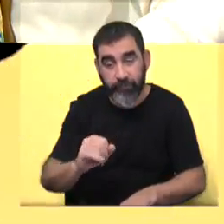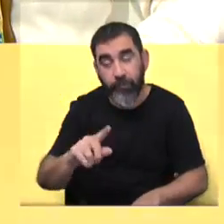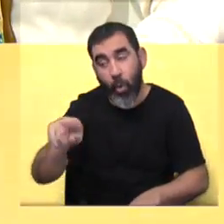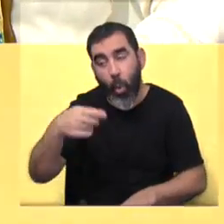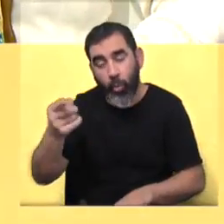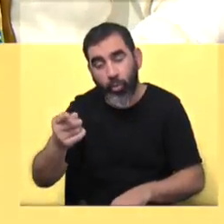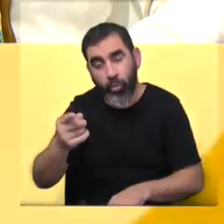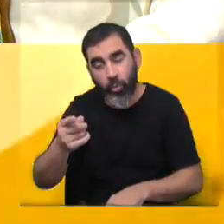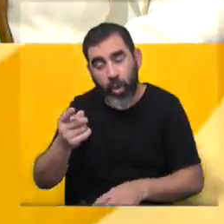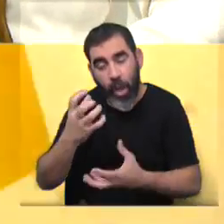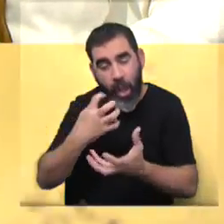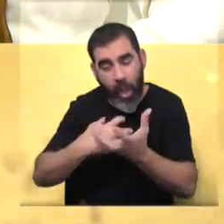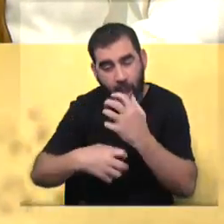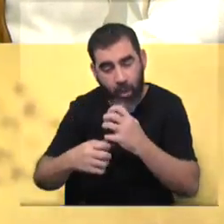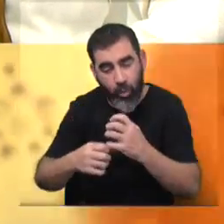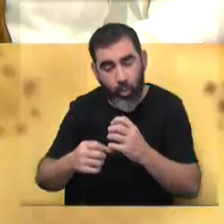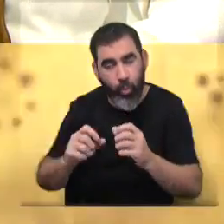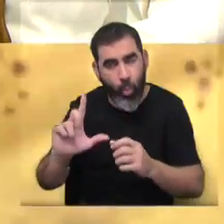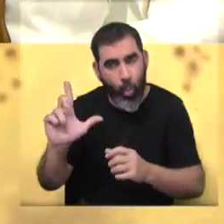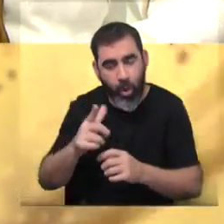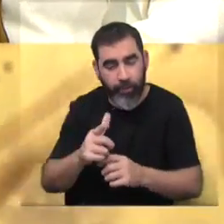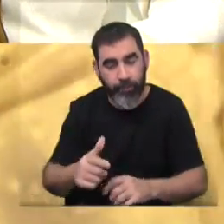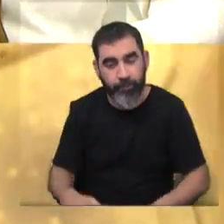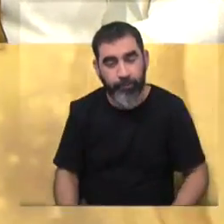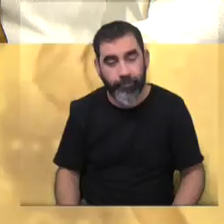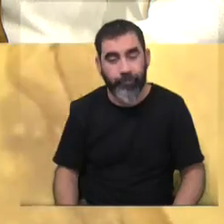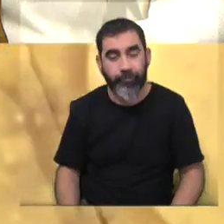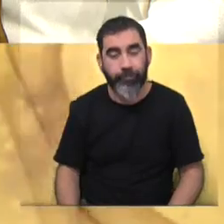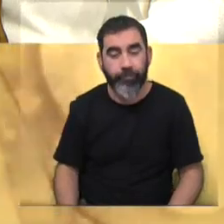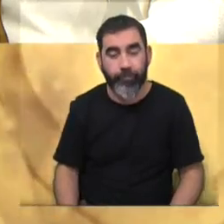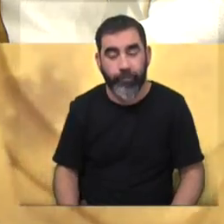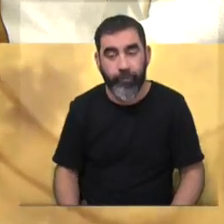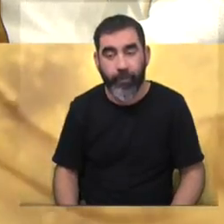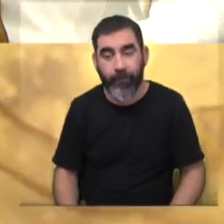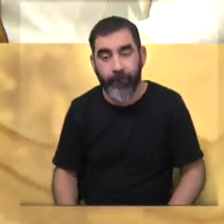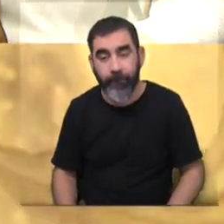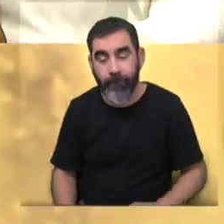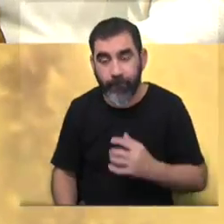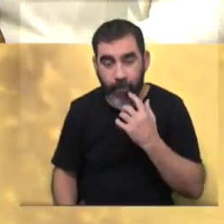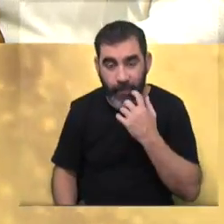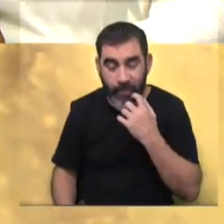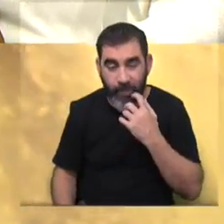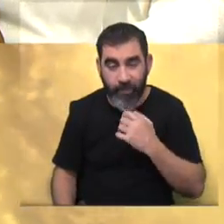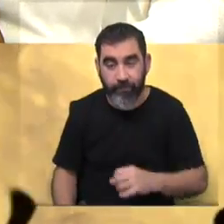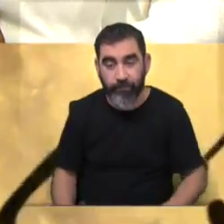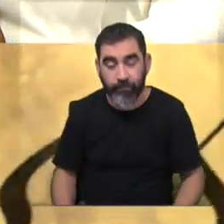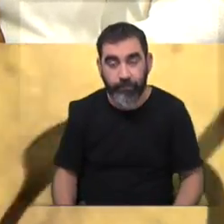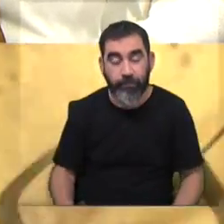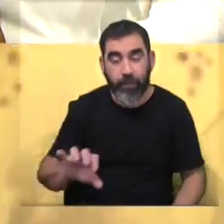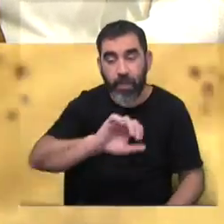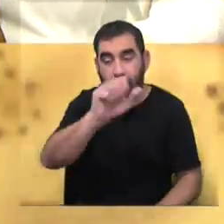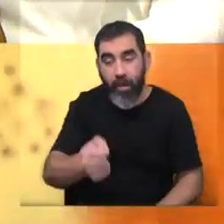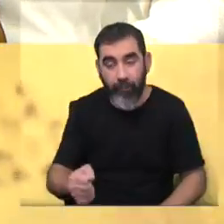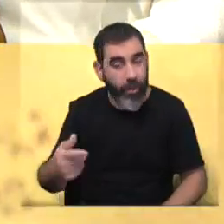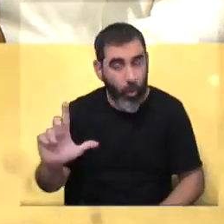un anual, sí. Cynopecilus no tiene el genoma gigante y vive en esta zona. Hasta lo que yo sé, los africanos tampoco lo